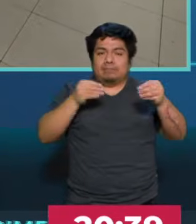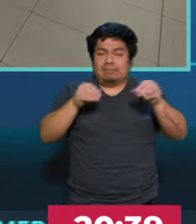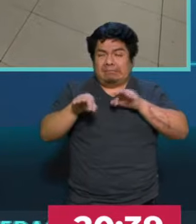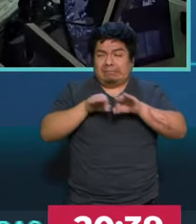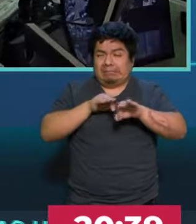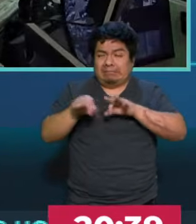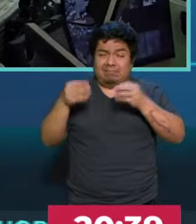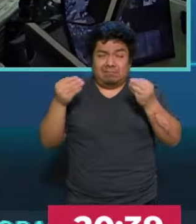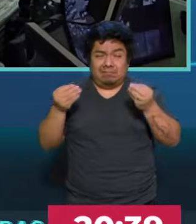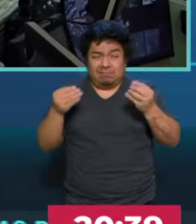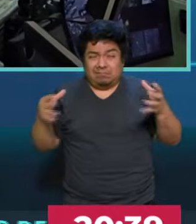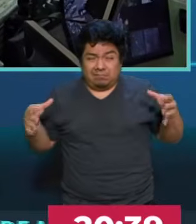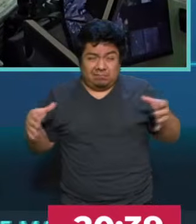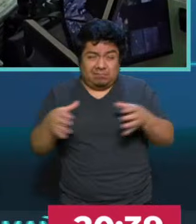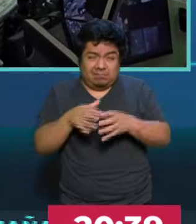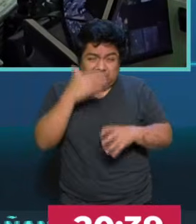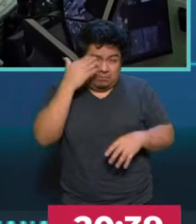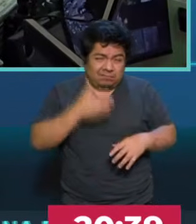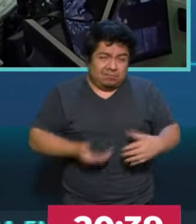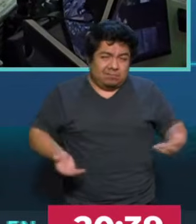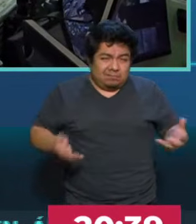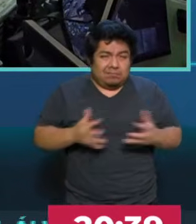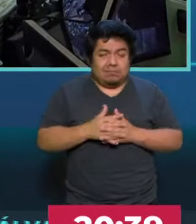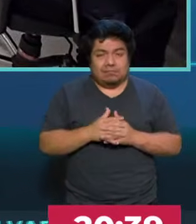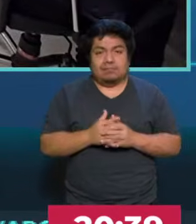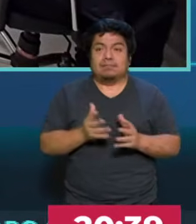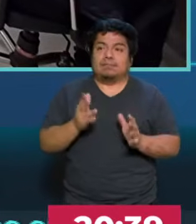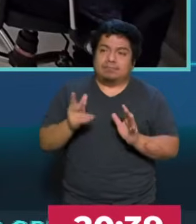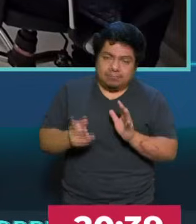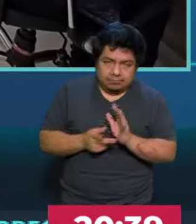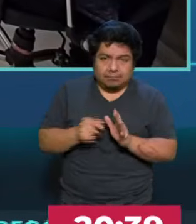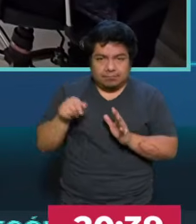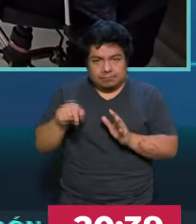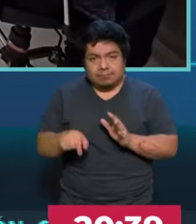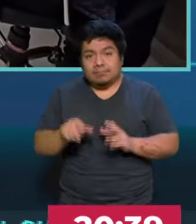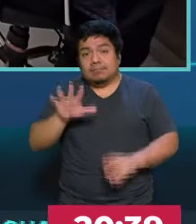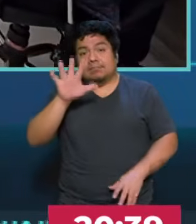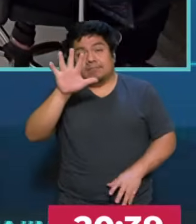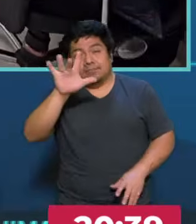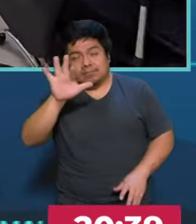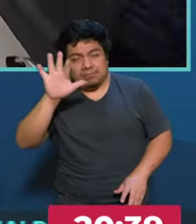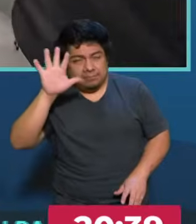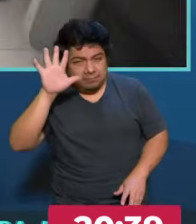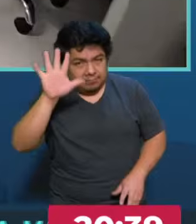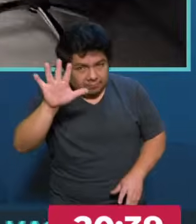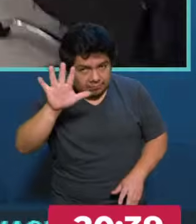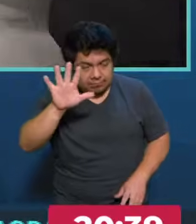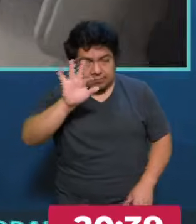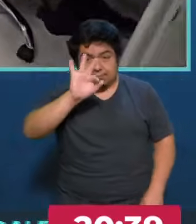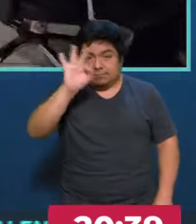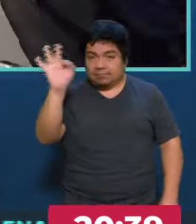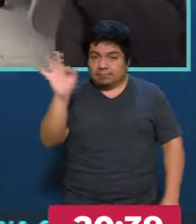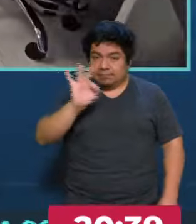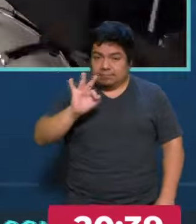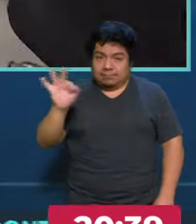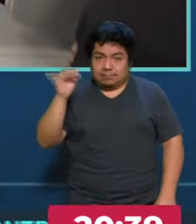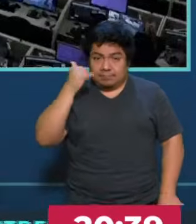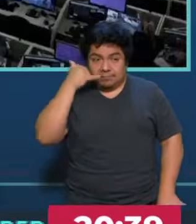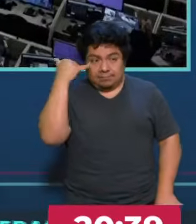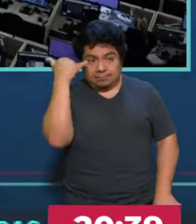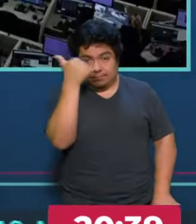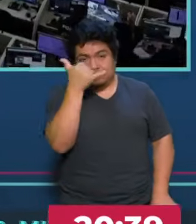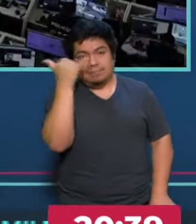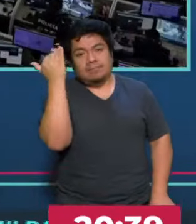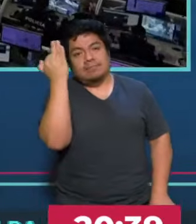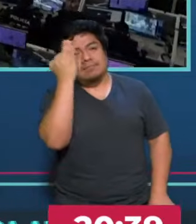desgaste institucional que puede implicar que haya todavía el día de hoy alrededor de 55% de las llamadas que